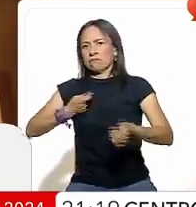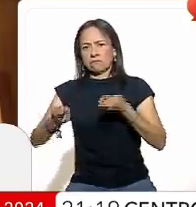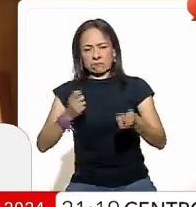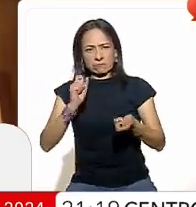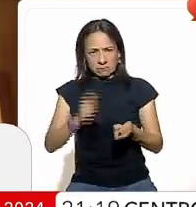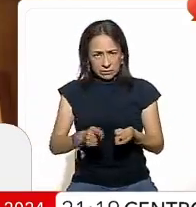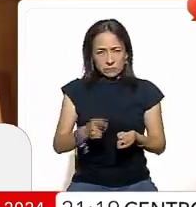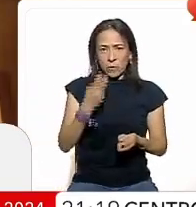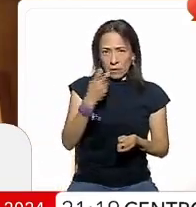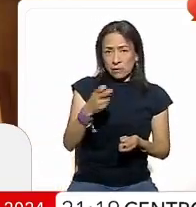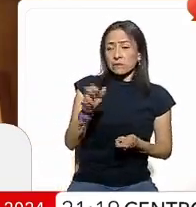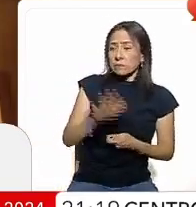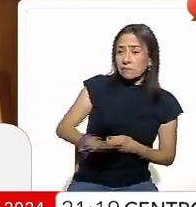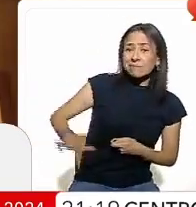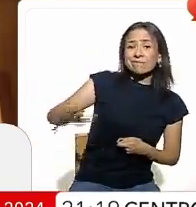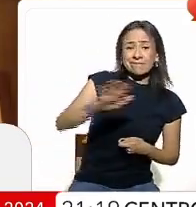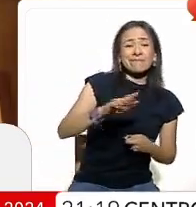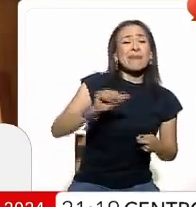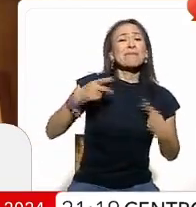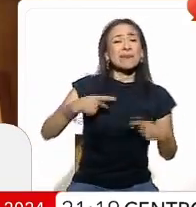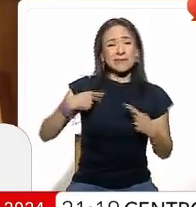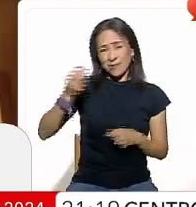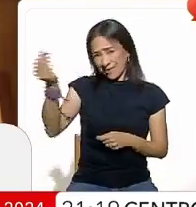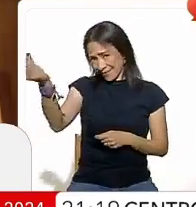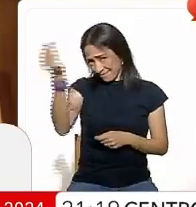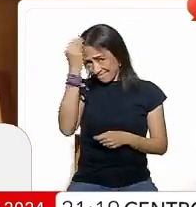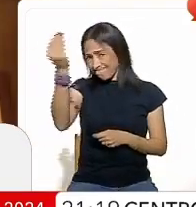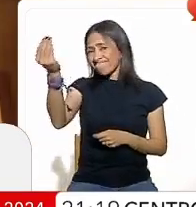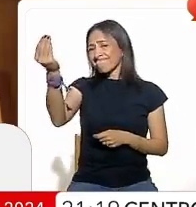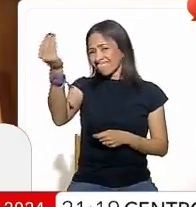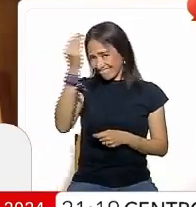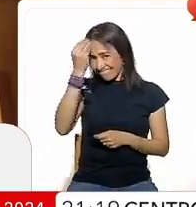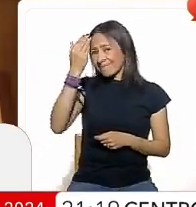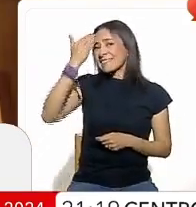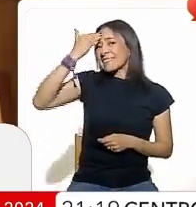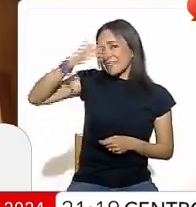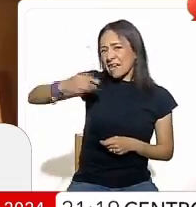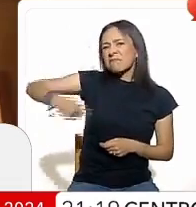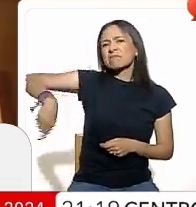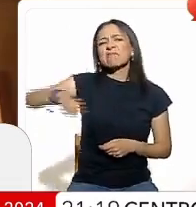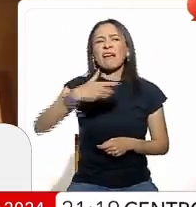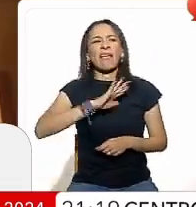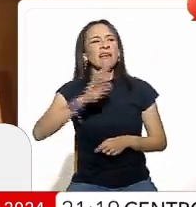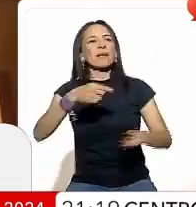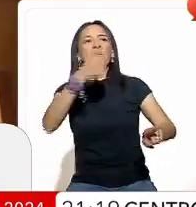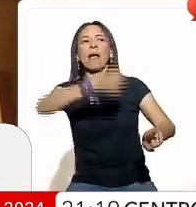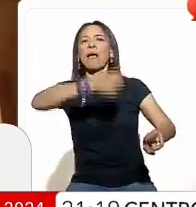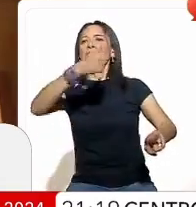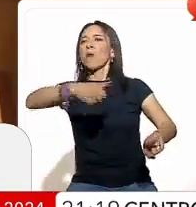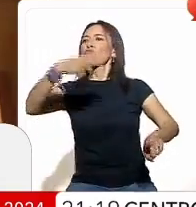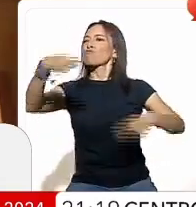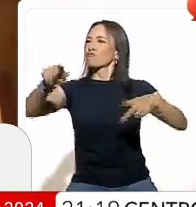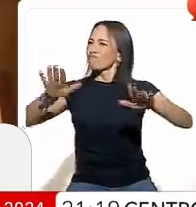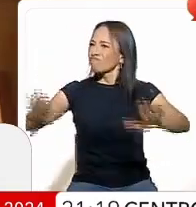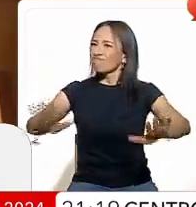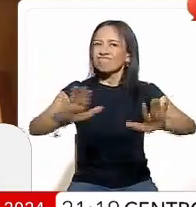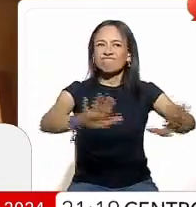está poniendo a cada quien en su lugar, y que nosotros no nos dejamos amedrentar ni asustar